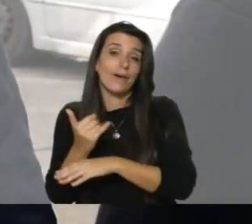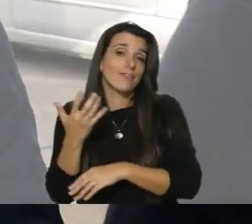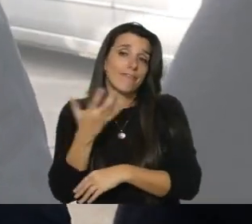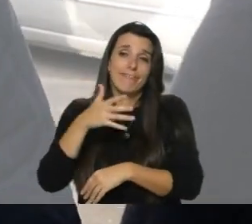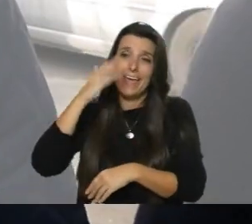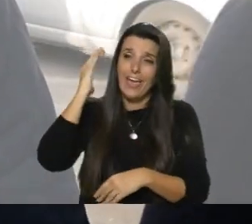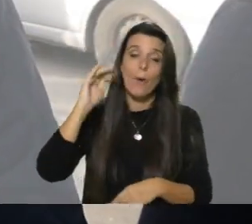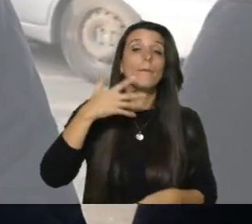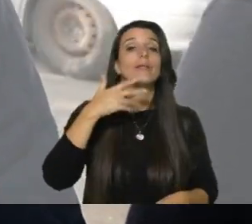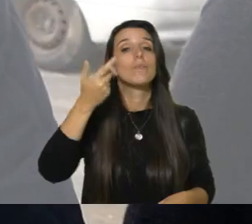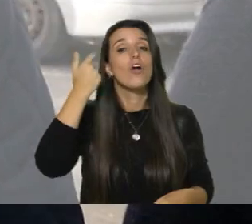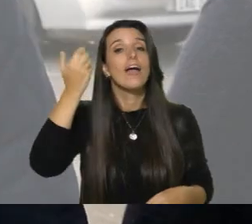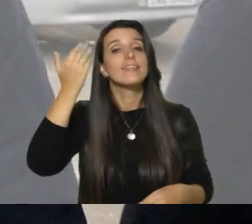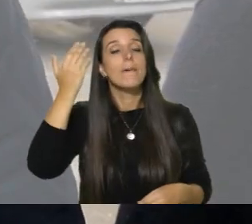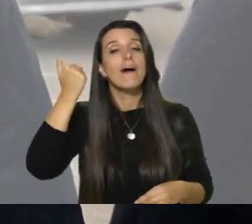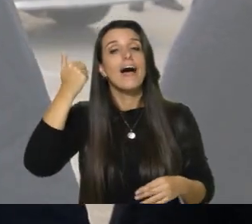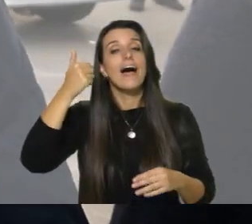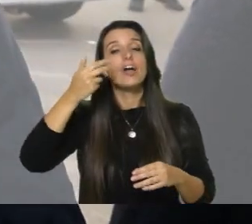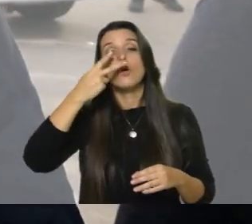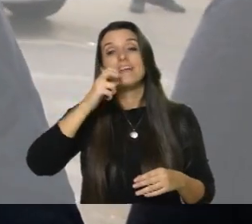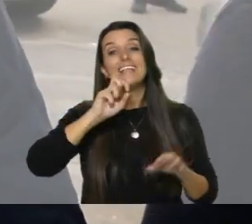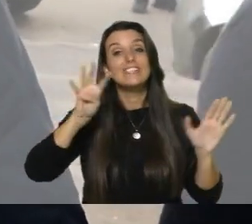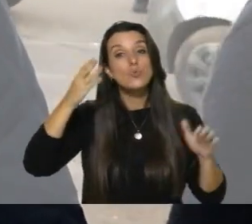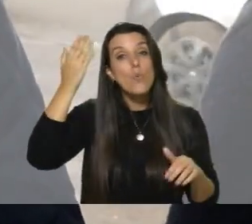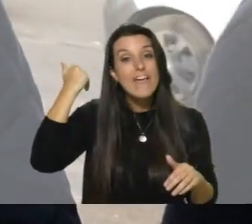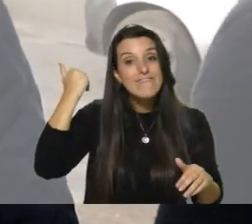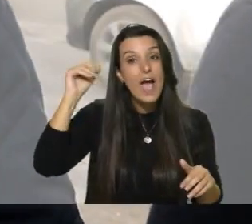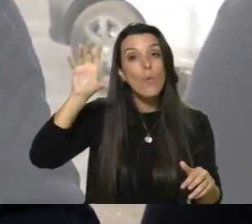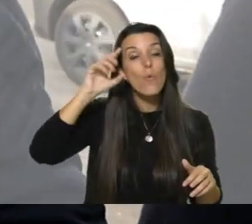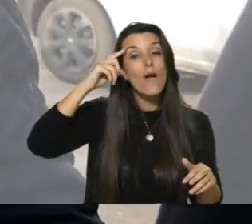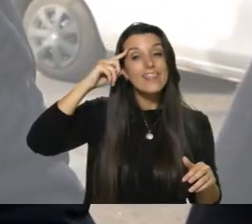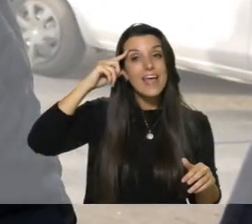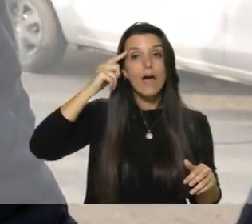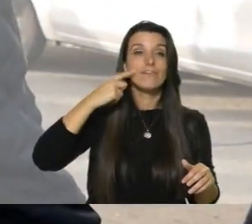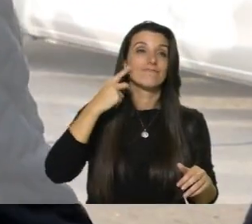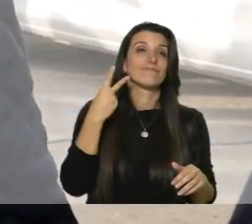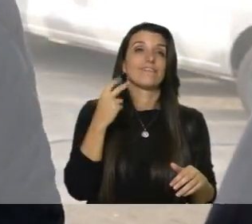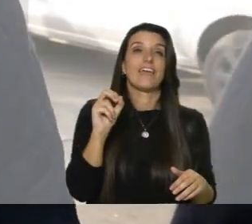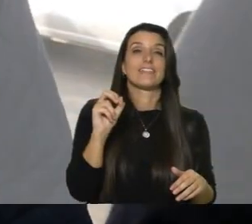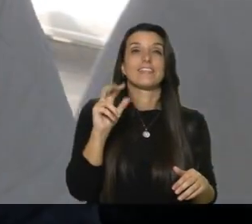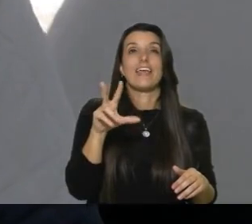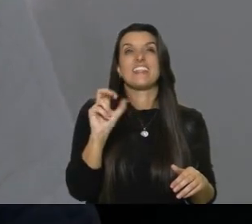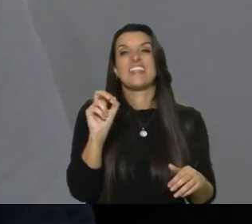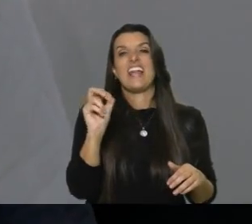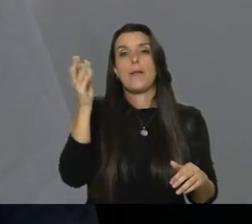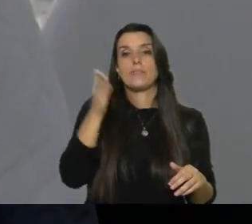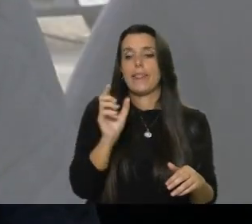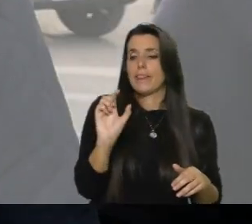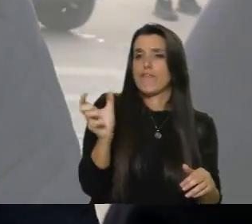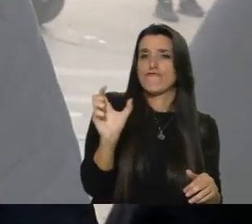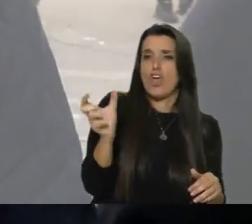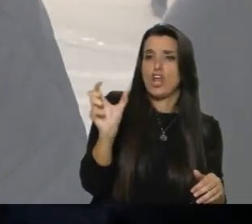Basta pensar lo que son las elecciones internas del 2019. Quedaban por 20, 30 puntos de diferencia